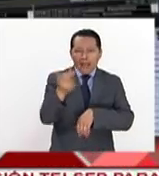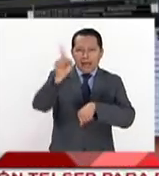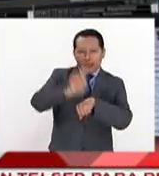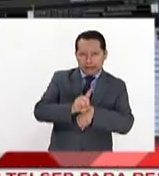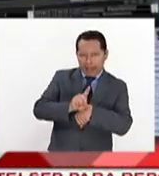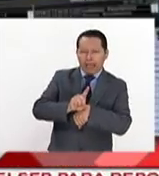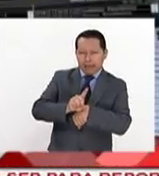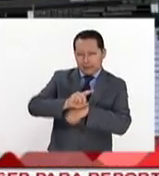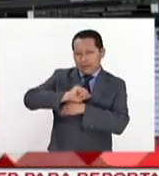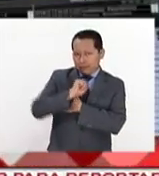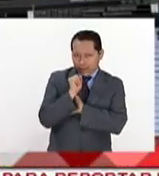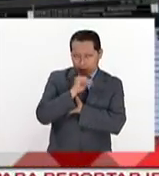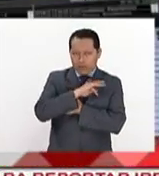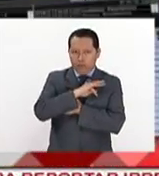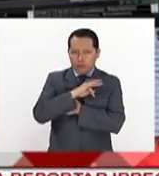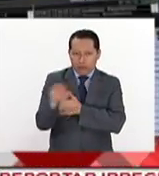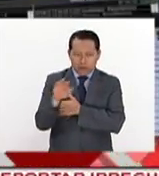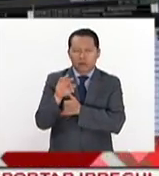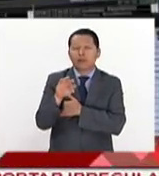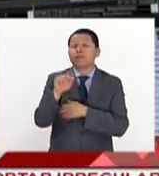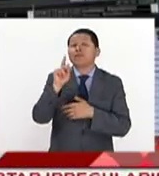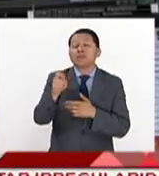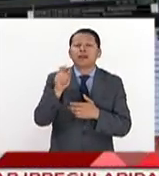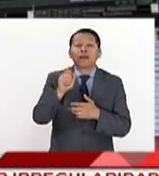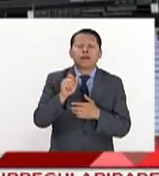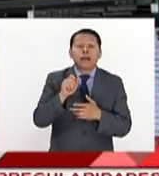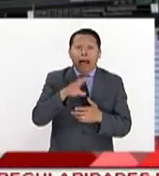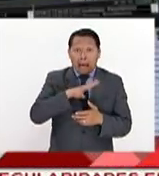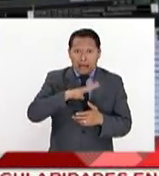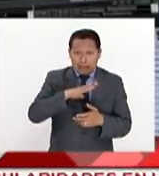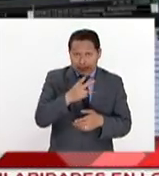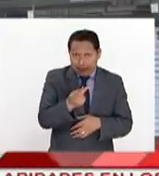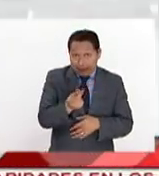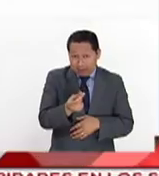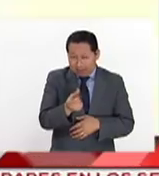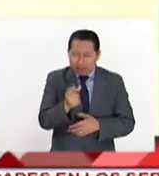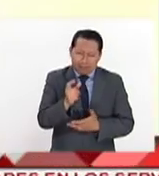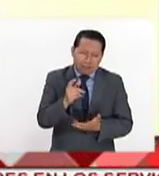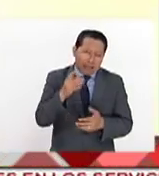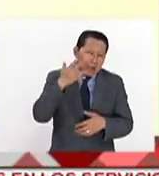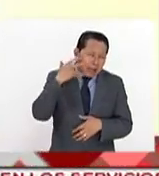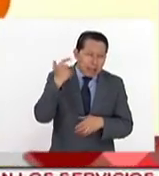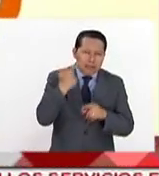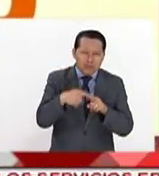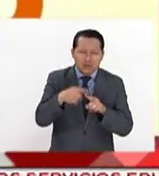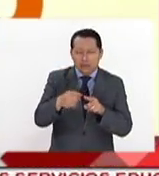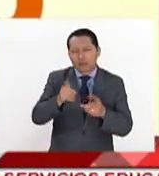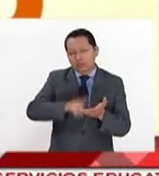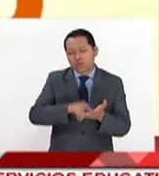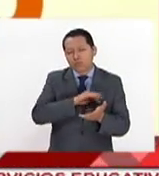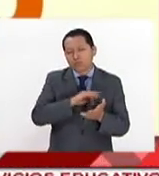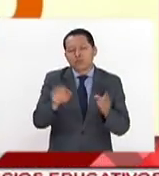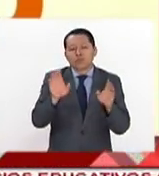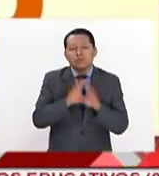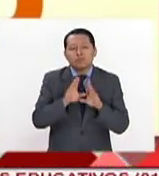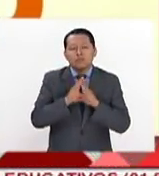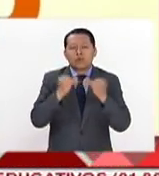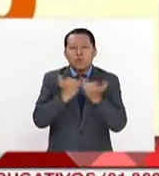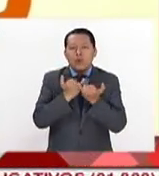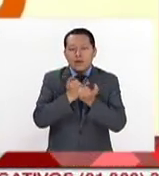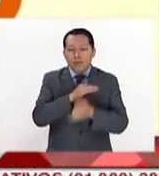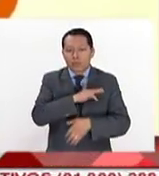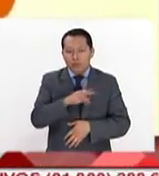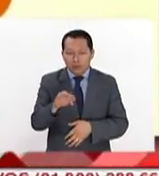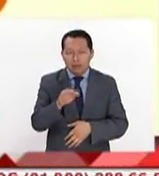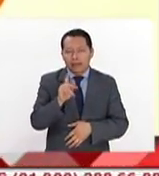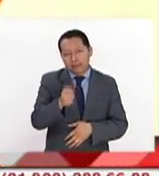y alimentos. En caso de que tengamos alguna mascota, pues también tener ahí contemplado, es muy importante que a estos seres